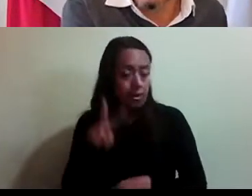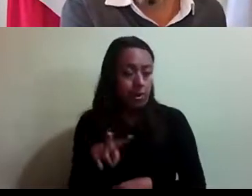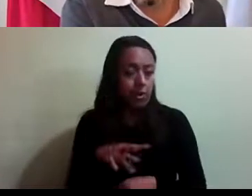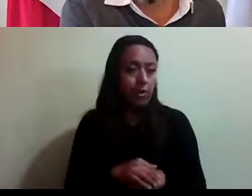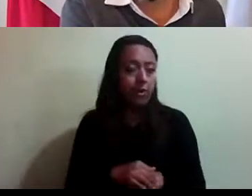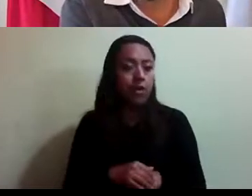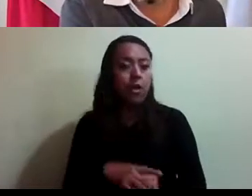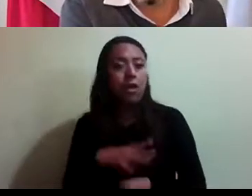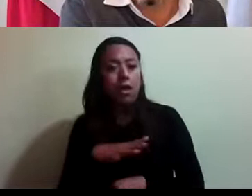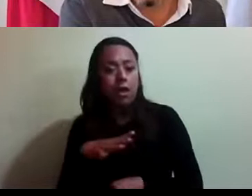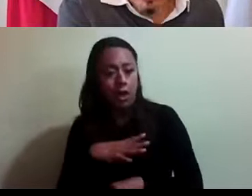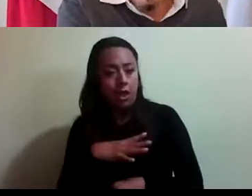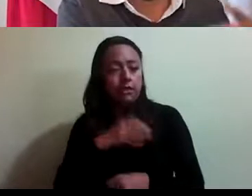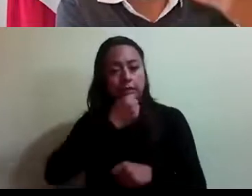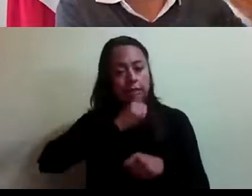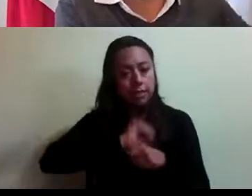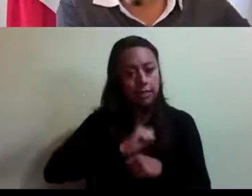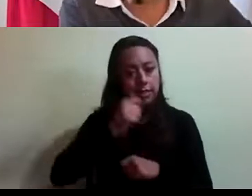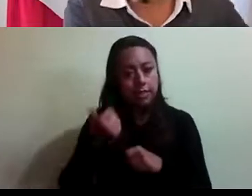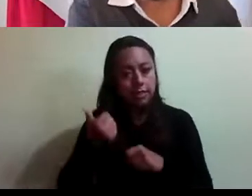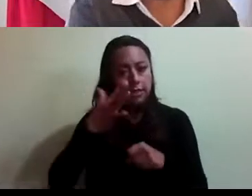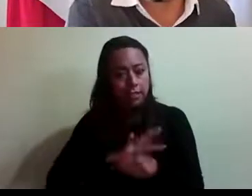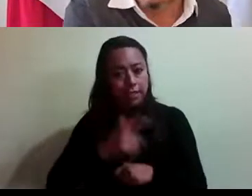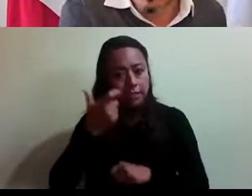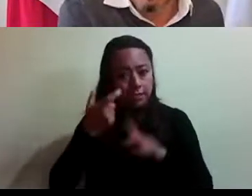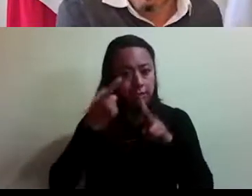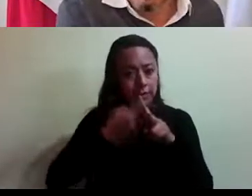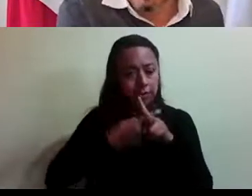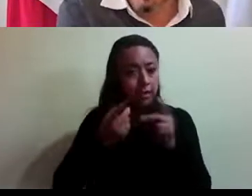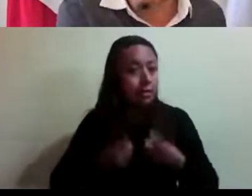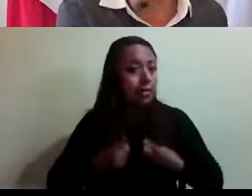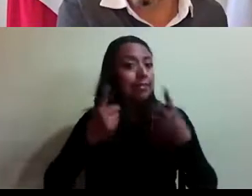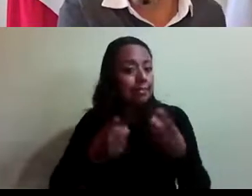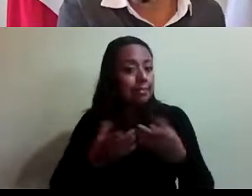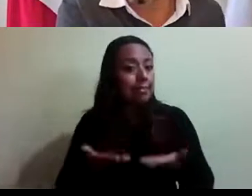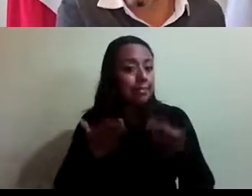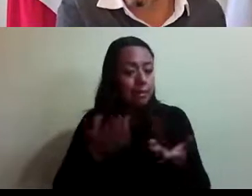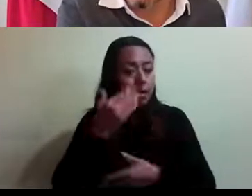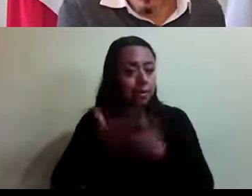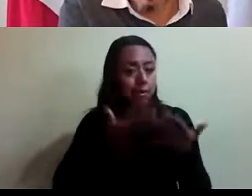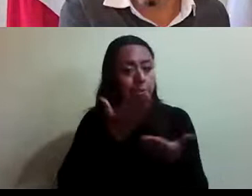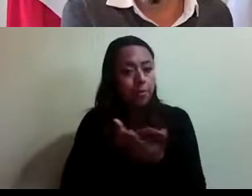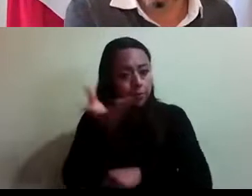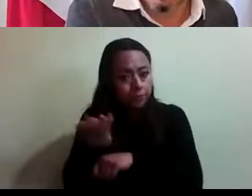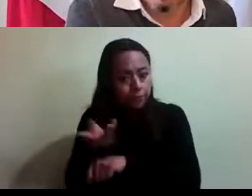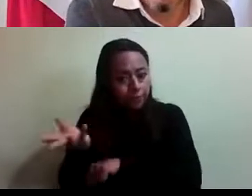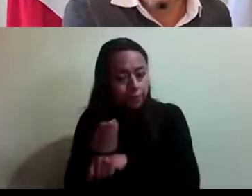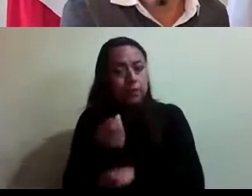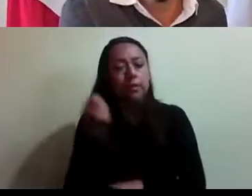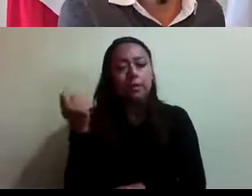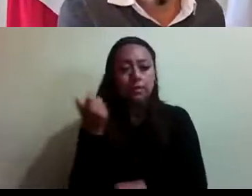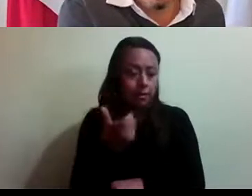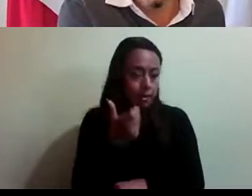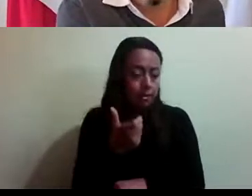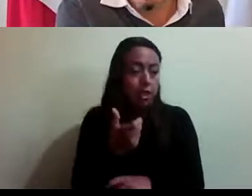Secretaría de Administración y Finanzas emitía una propuesta de ajuste presupuestal y los autónomos tenían